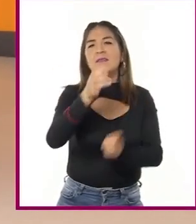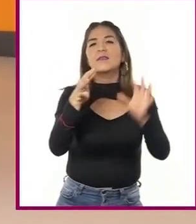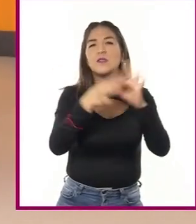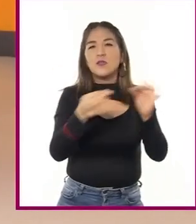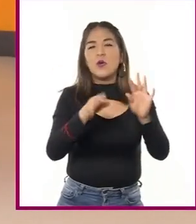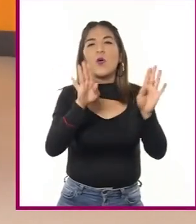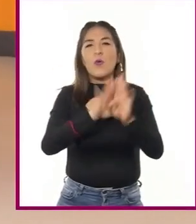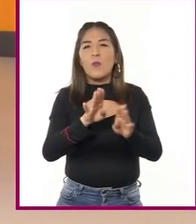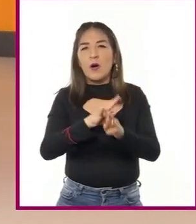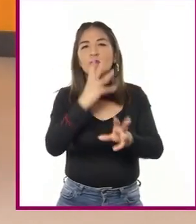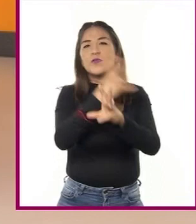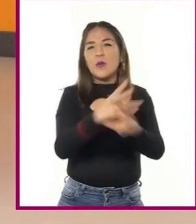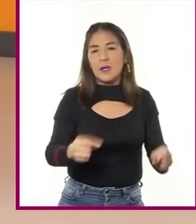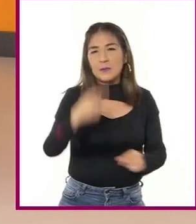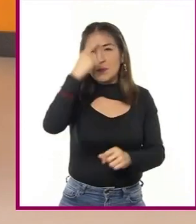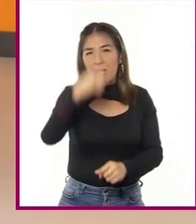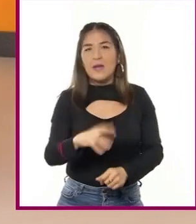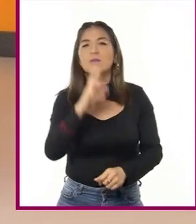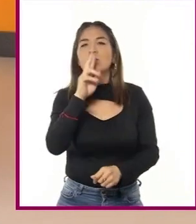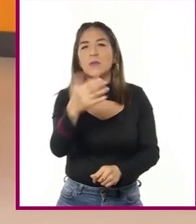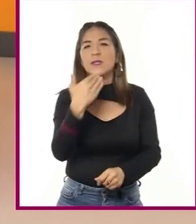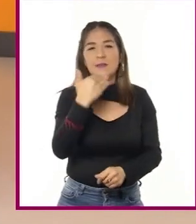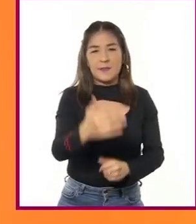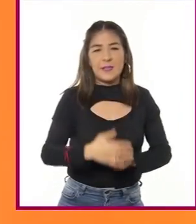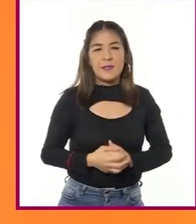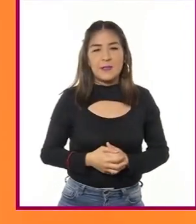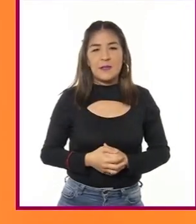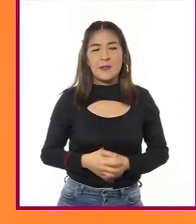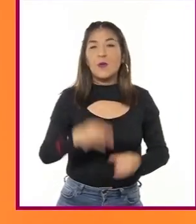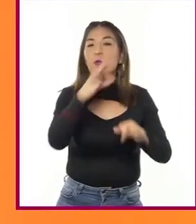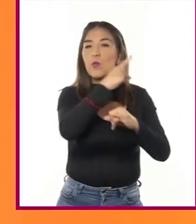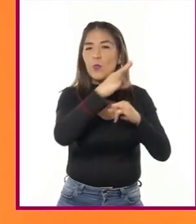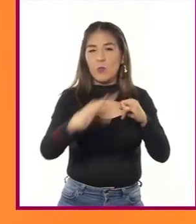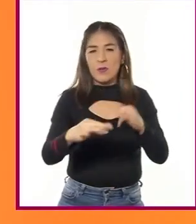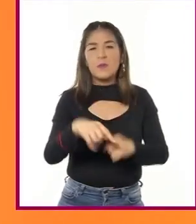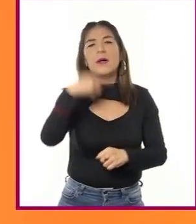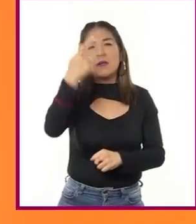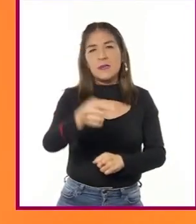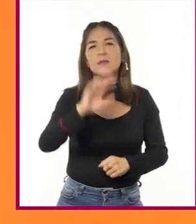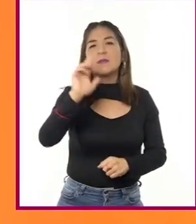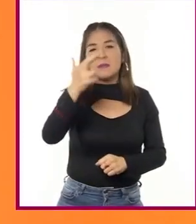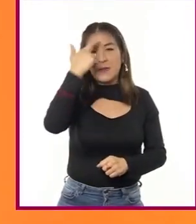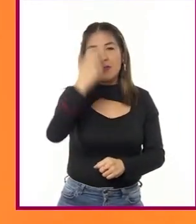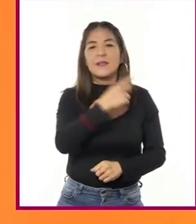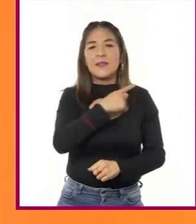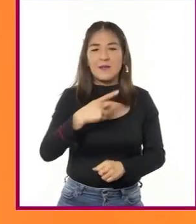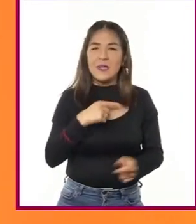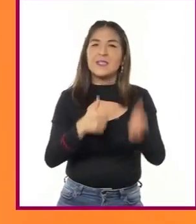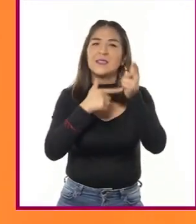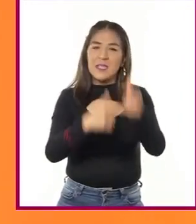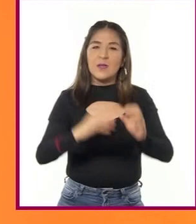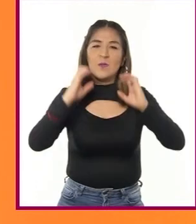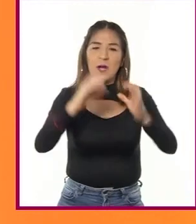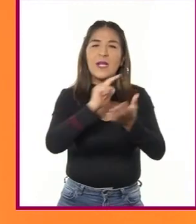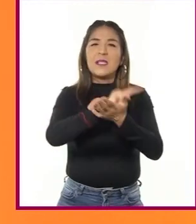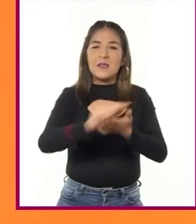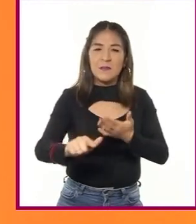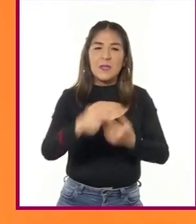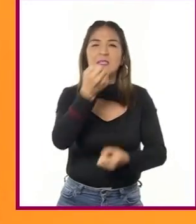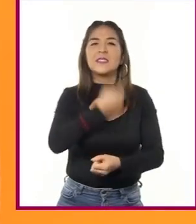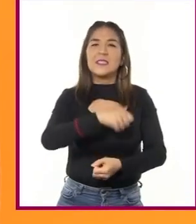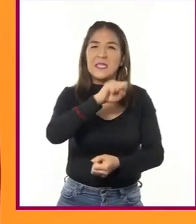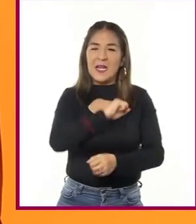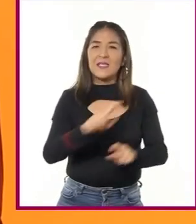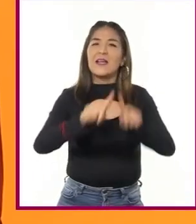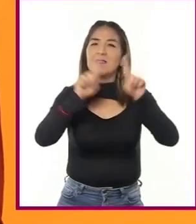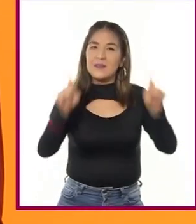alternativas de solución y su justificación. Por último, les recordamos mantener sus hábitos de higiene, mantener la sana